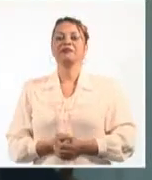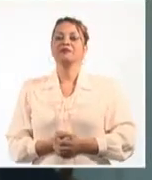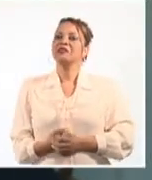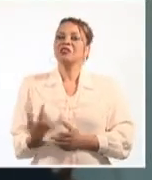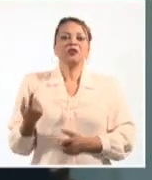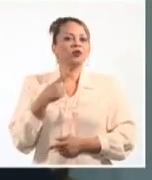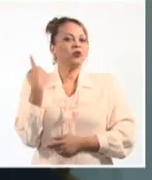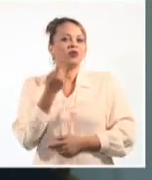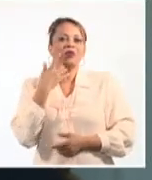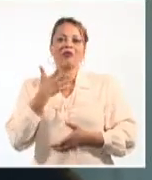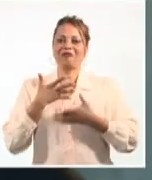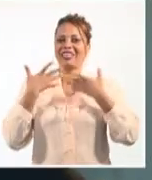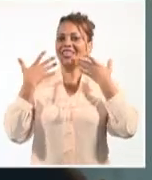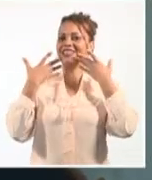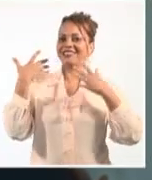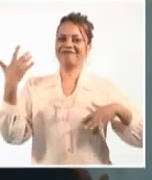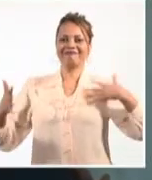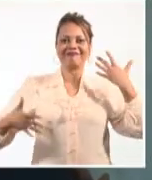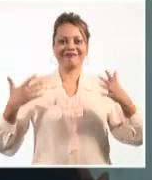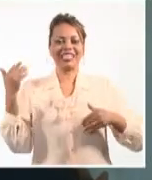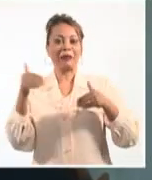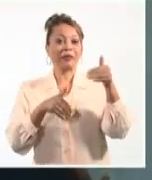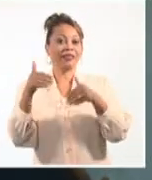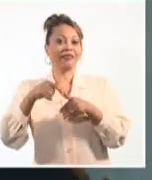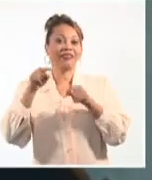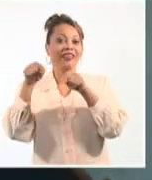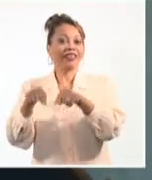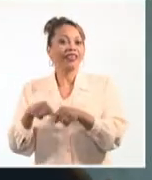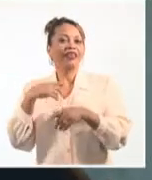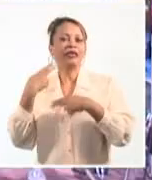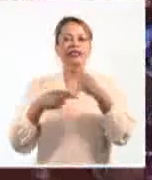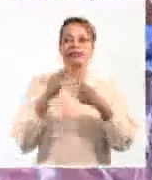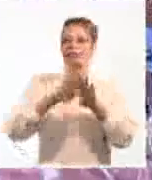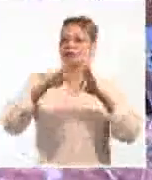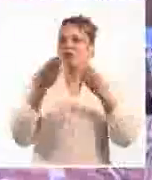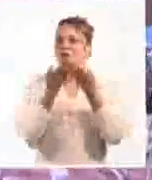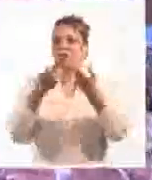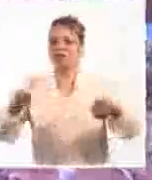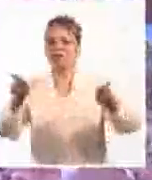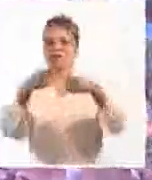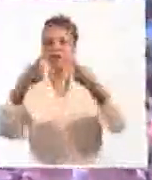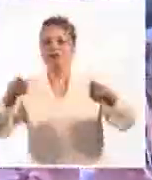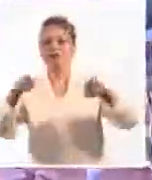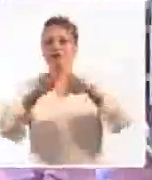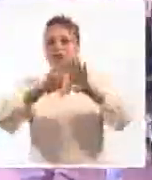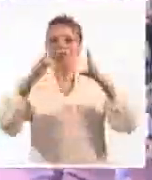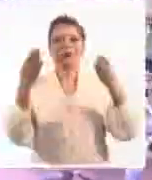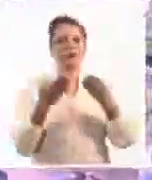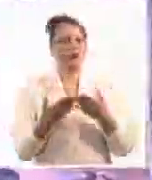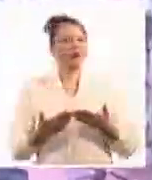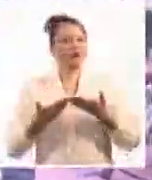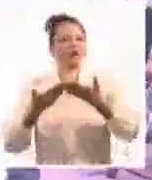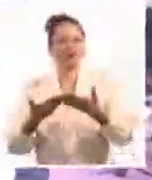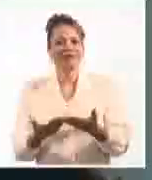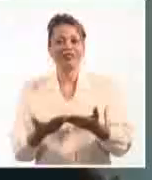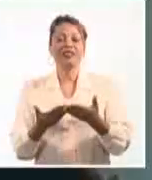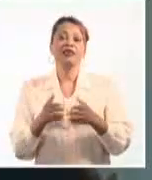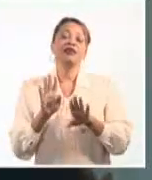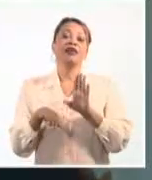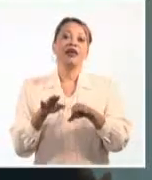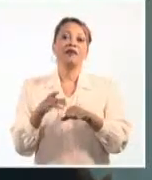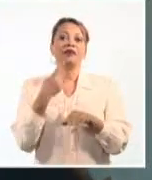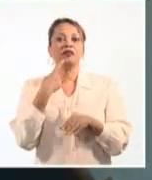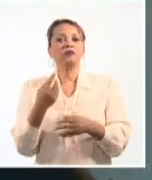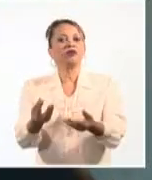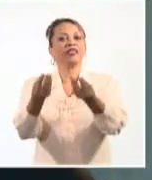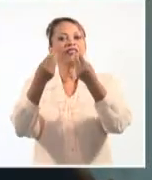contentos de estar aquí, de estar realizando estos conciertos con todo lo que conlleva. Las veces anteriores que hemos estado aquí hemos recibido